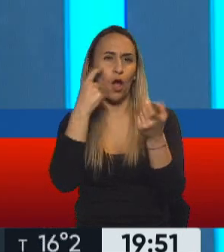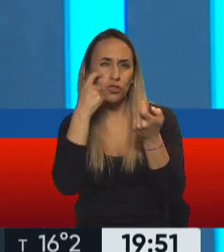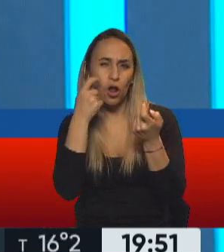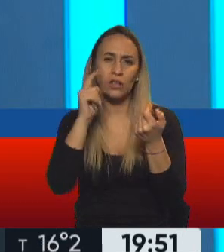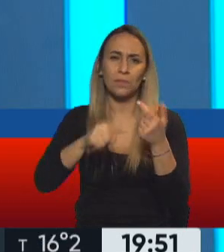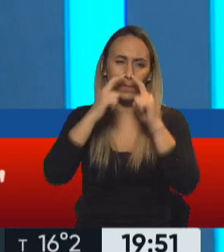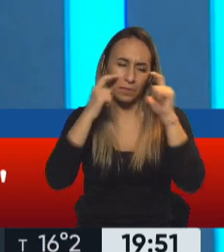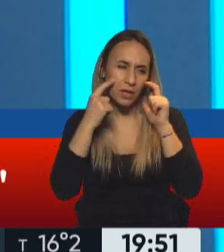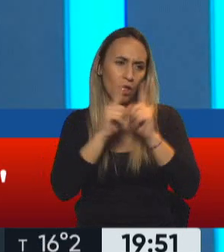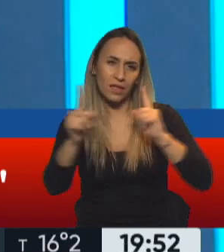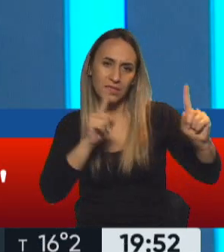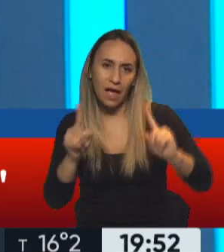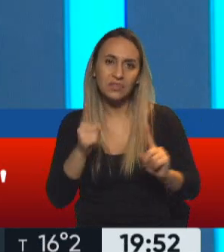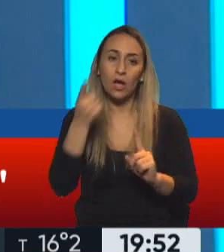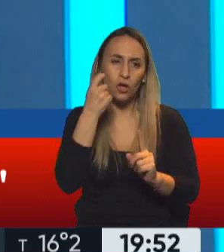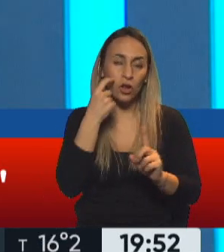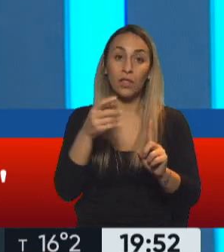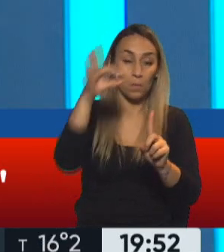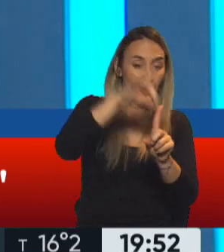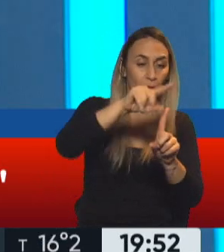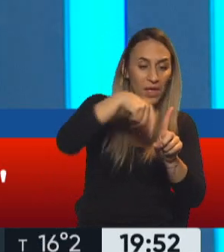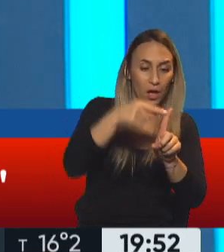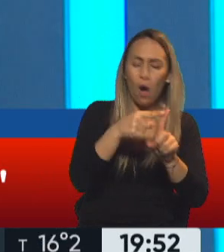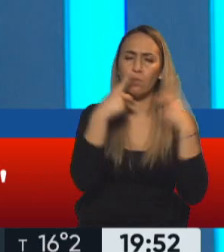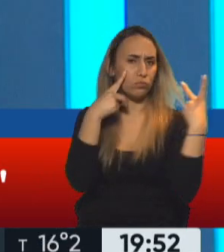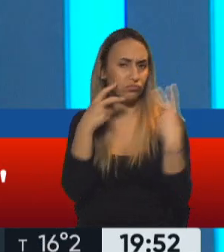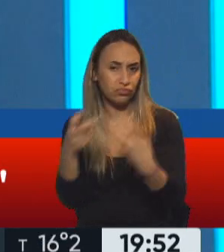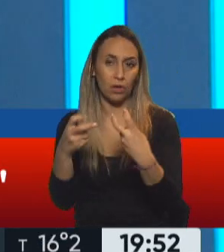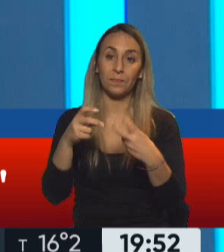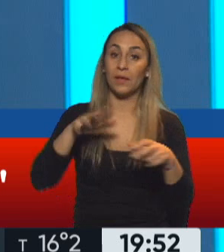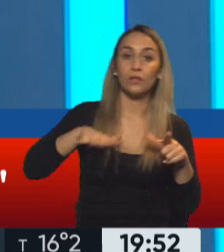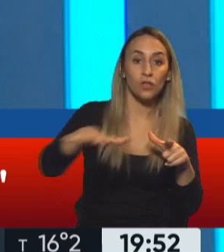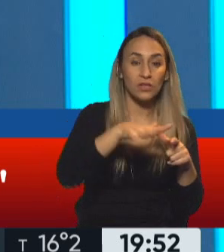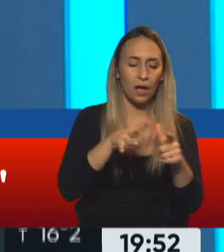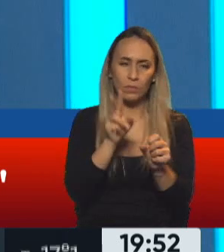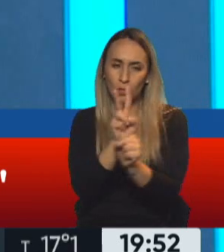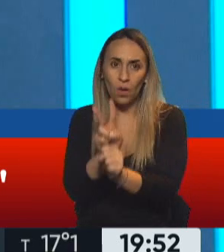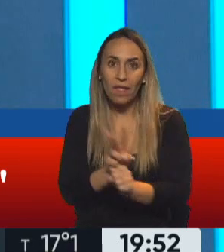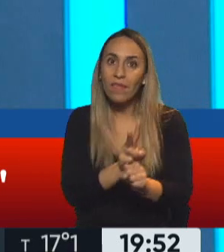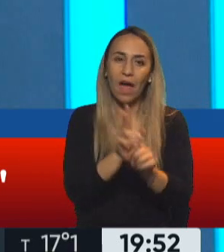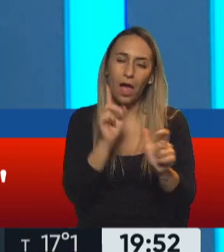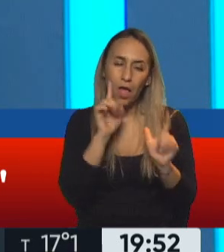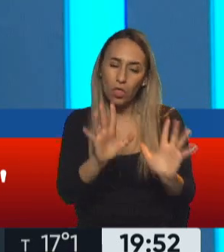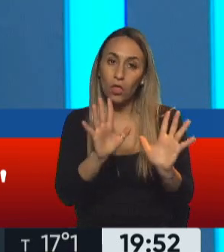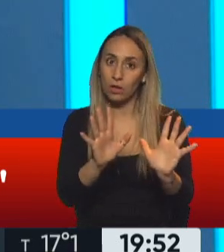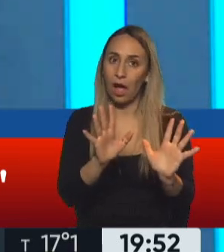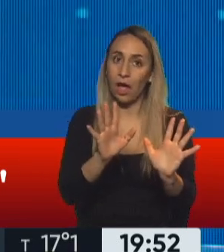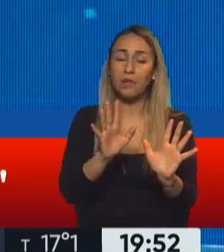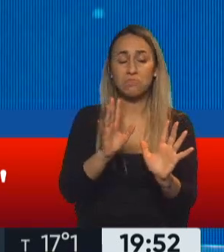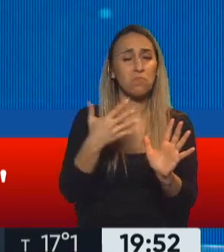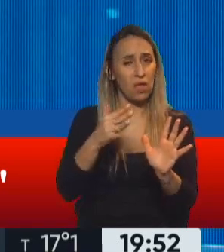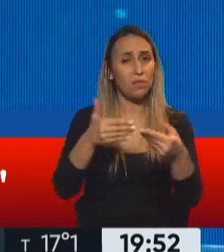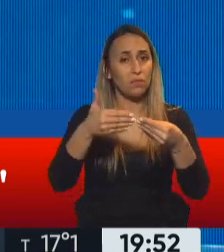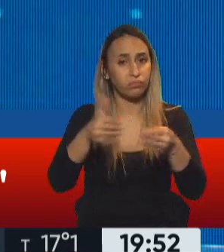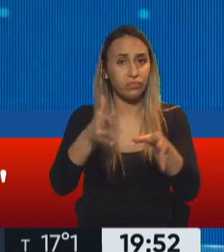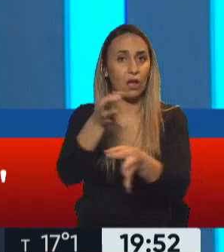testeo, seguimiento epidemiológico, muchísimo cuidado en la población, y ahí podemos animar a tener mayor presencialidad porque los chicos tienen que